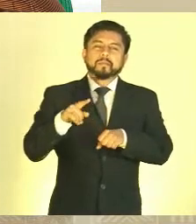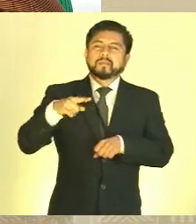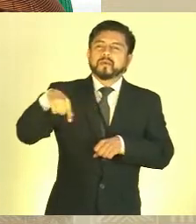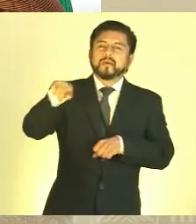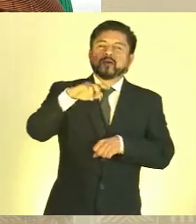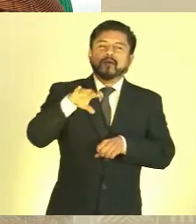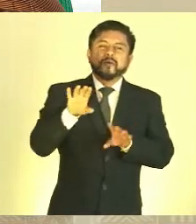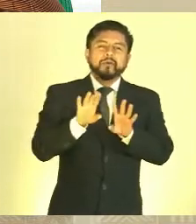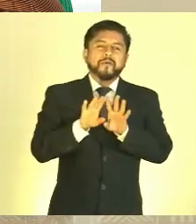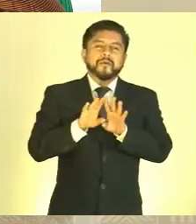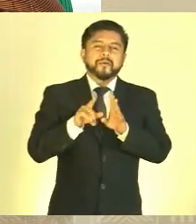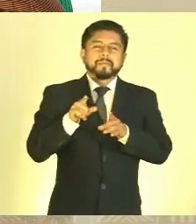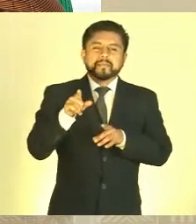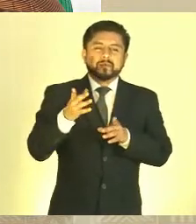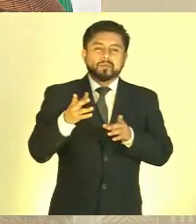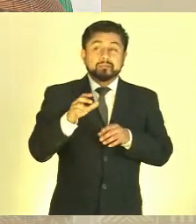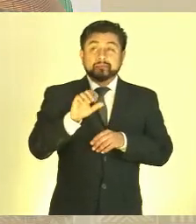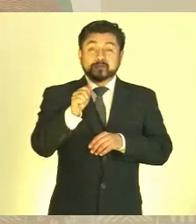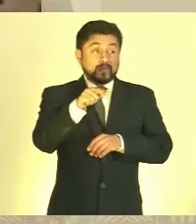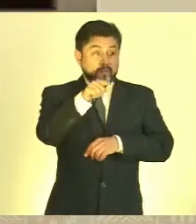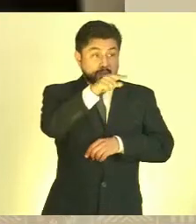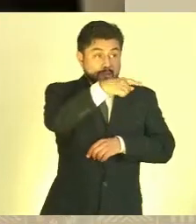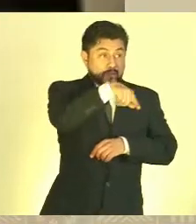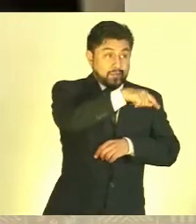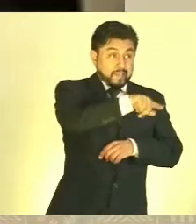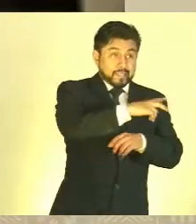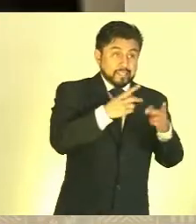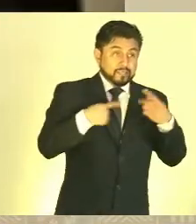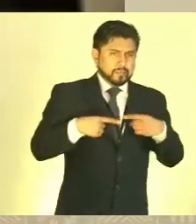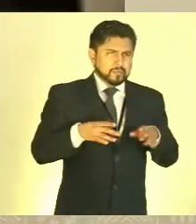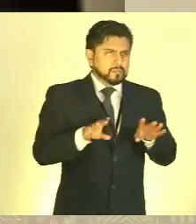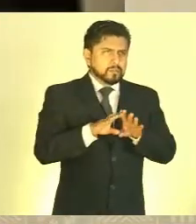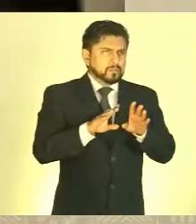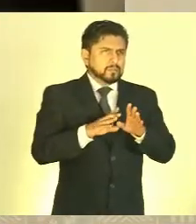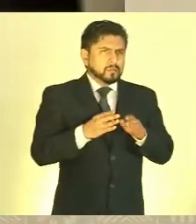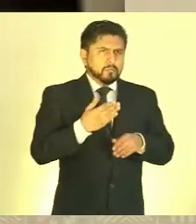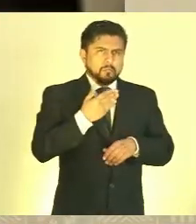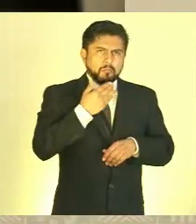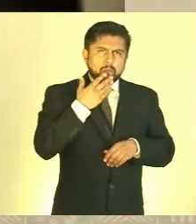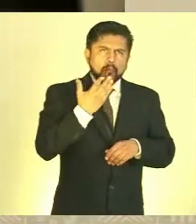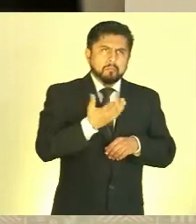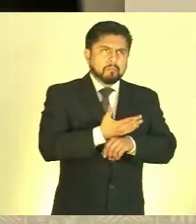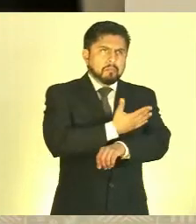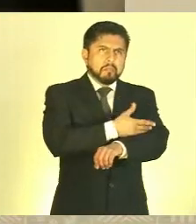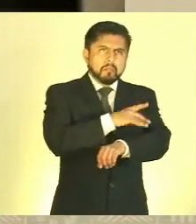son transparentes y libres, al final de la novela fracasarán.